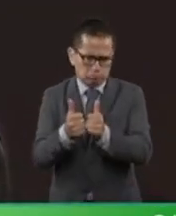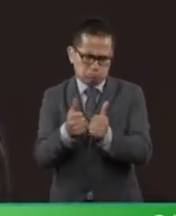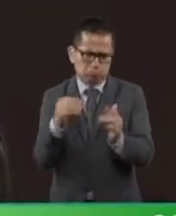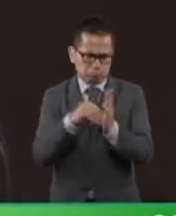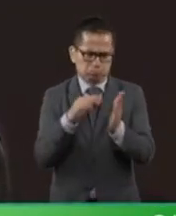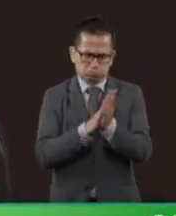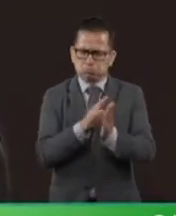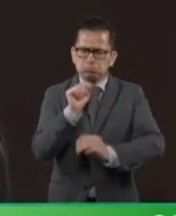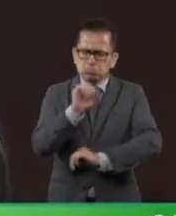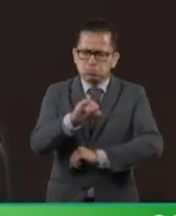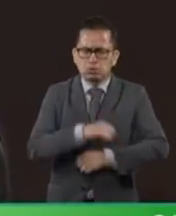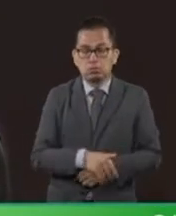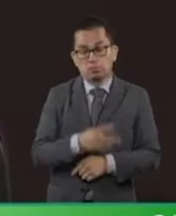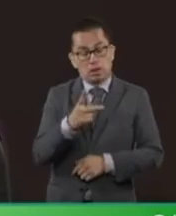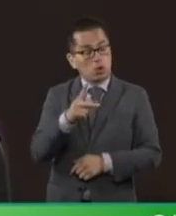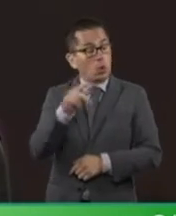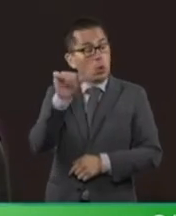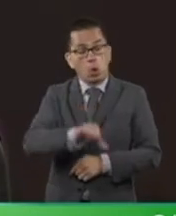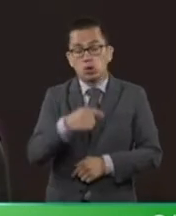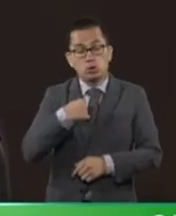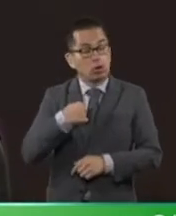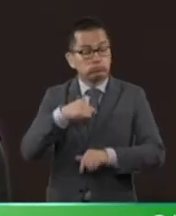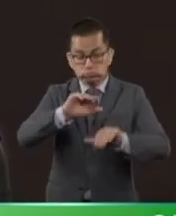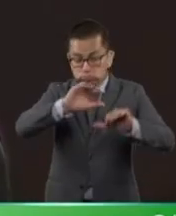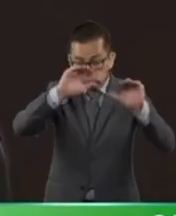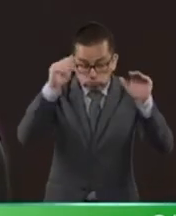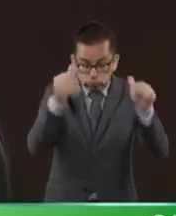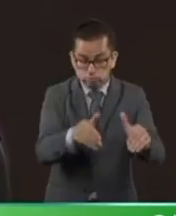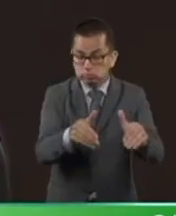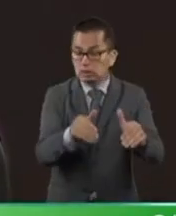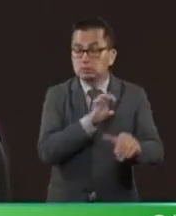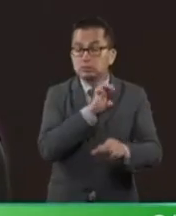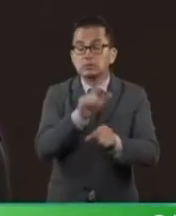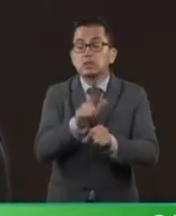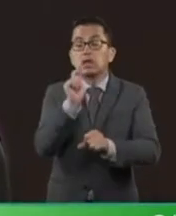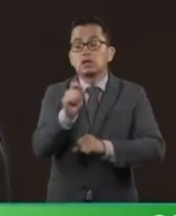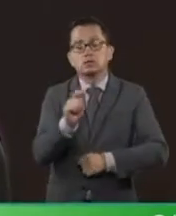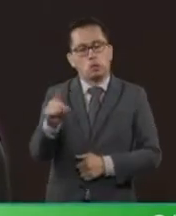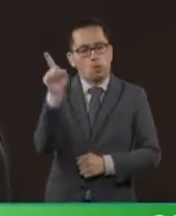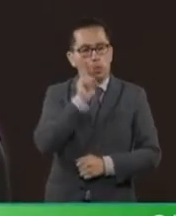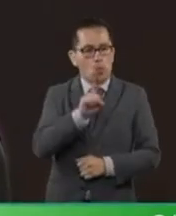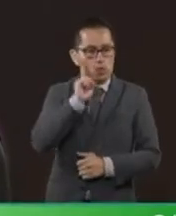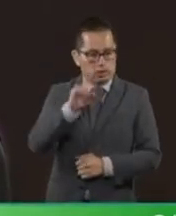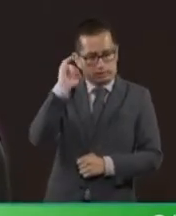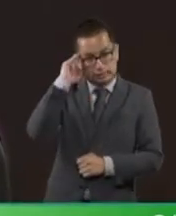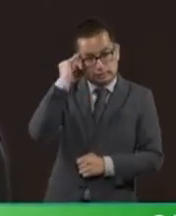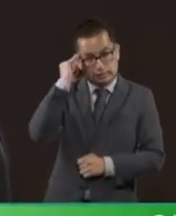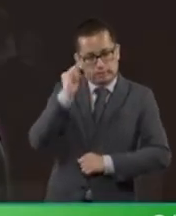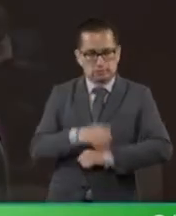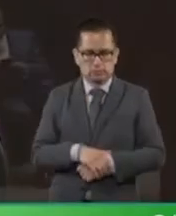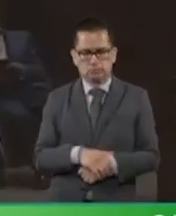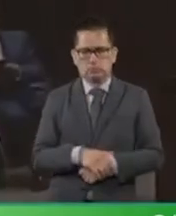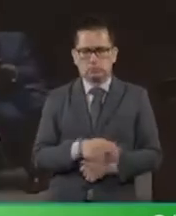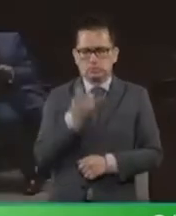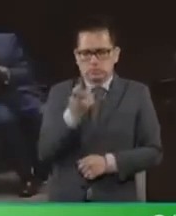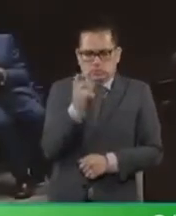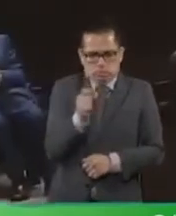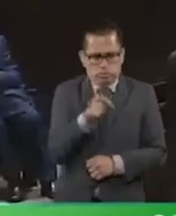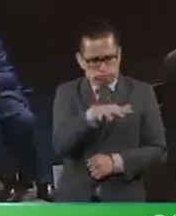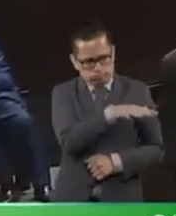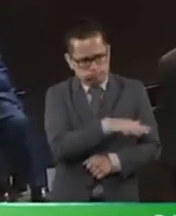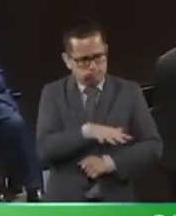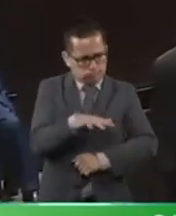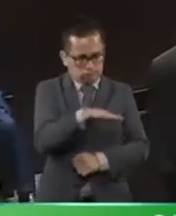mujeres indígenas, de poner la interseccionalidad para poder ver que hablar de los pueblos indígenas no es hablar en